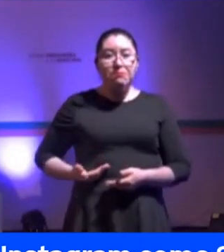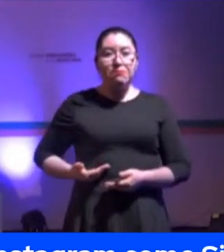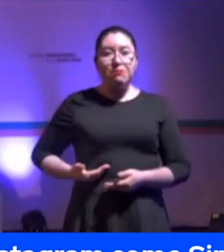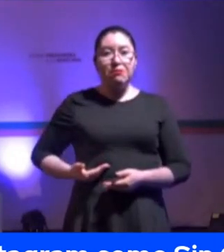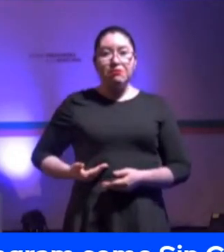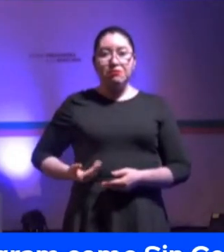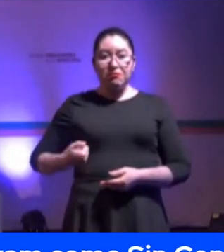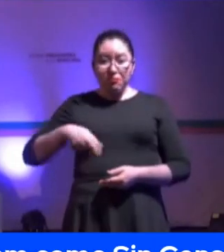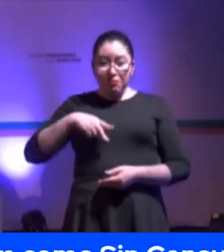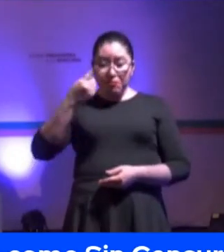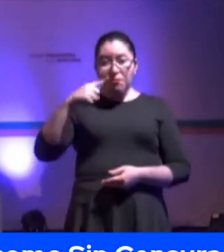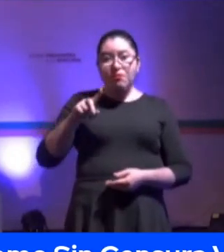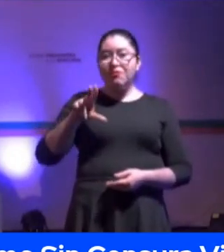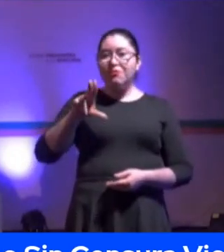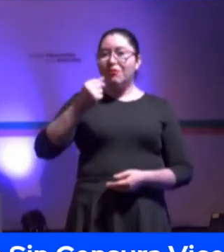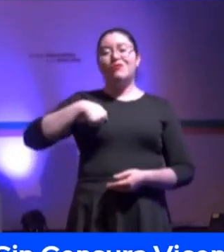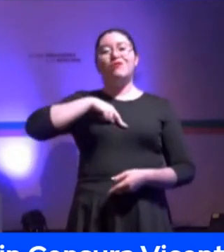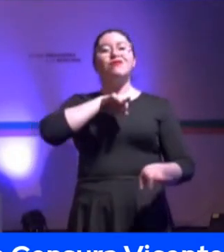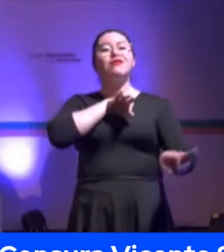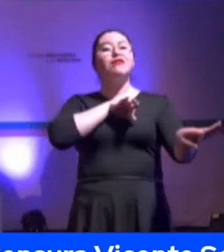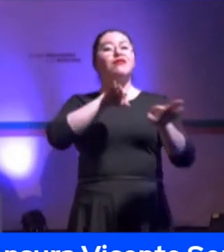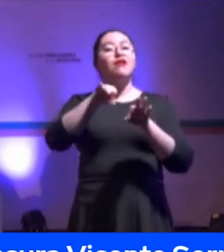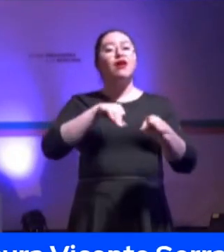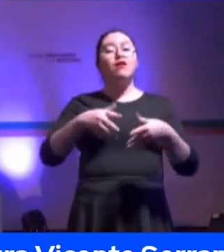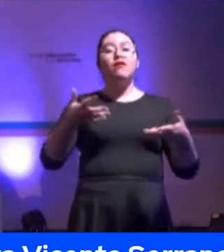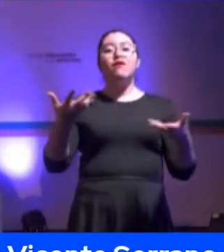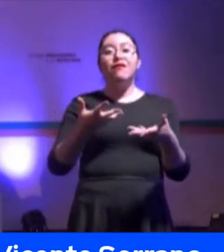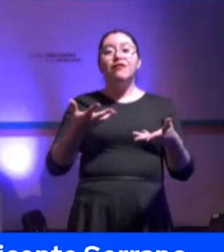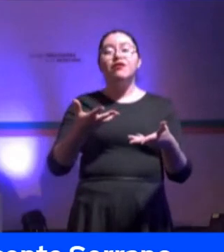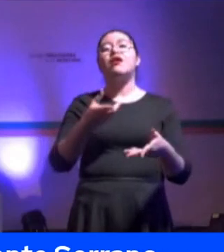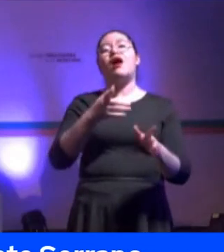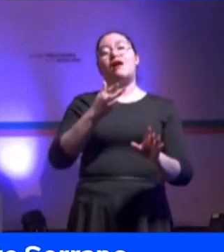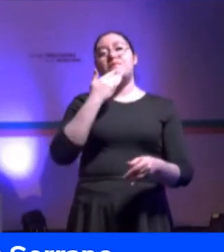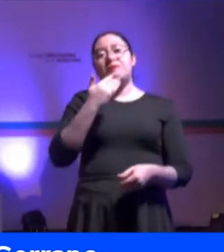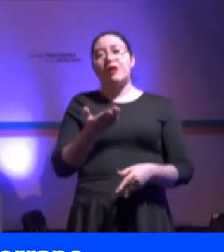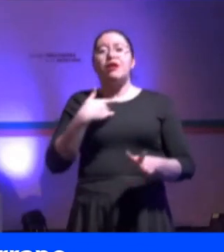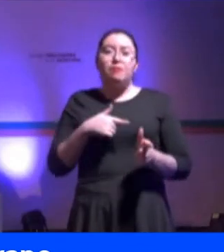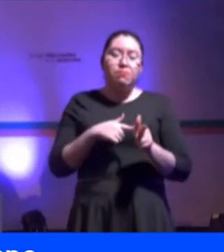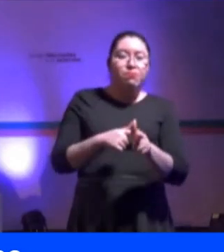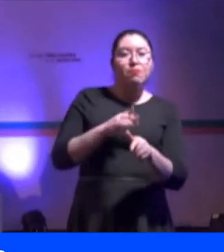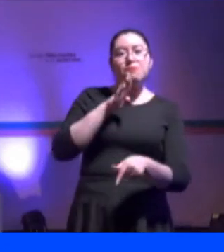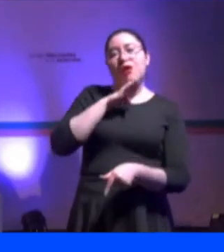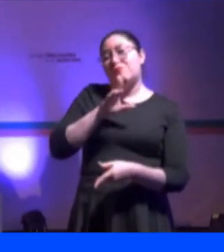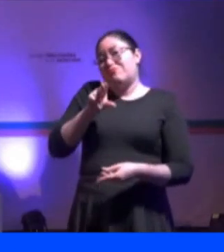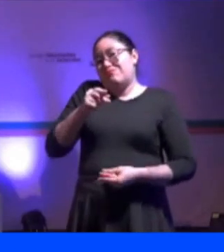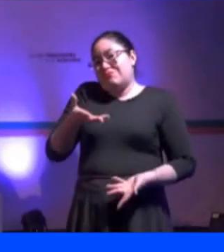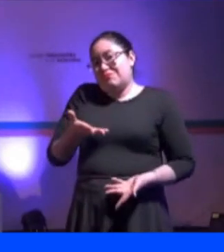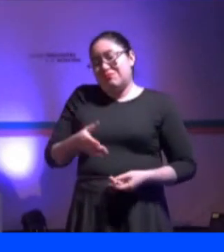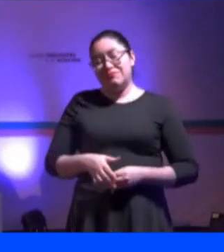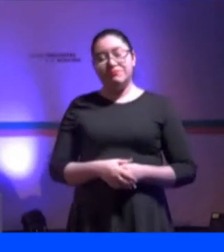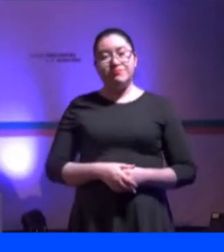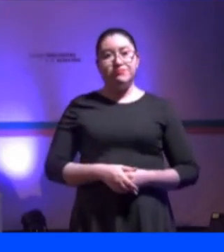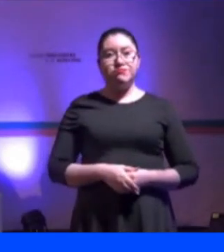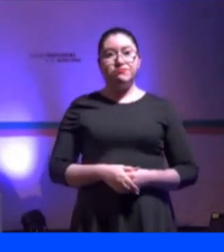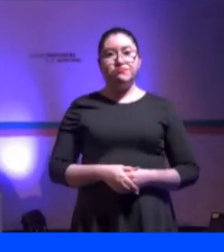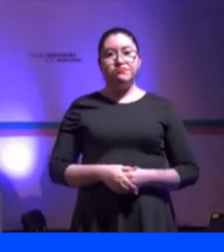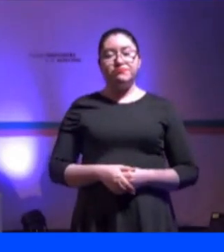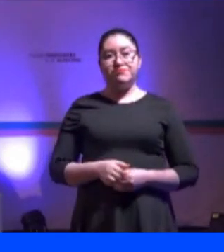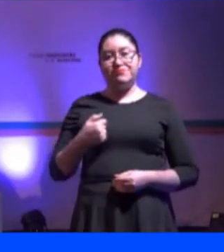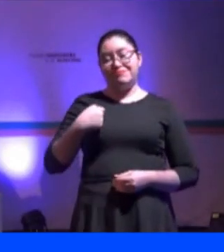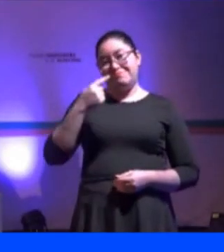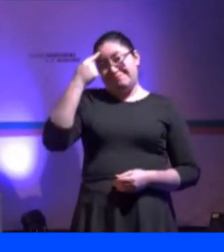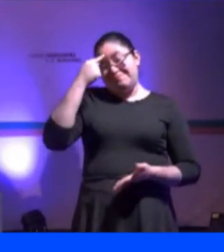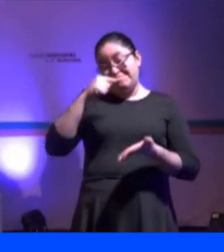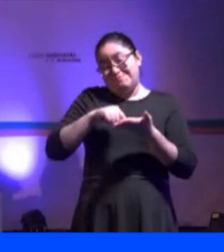depende de cómo hagamos el trabajo nosotros, porque si no, pues no. Ese es el me considero